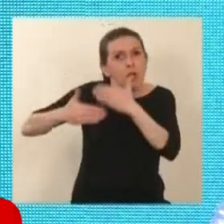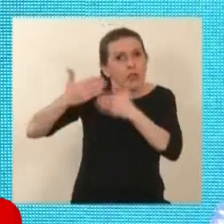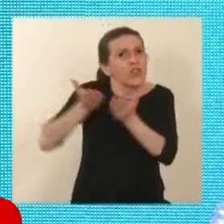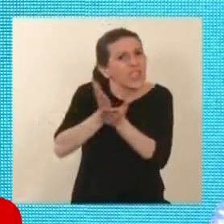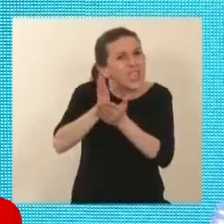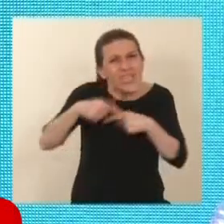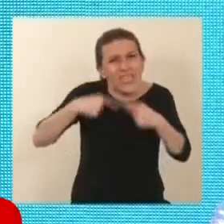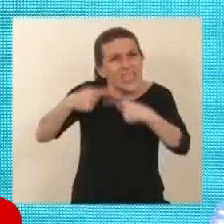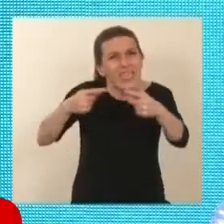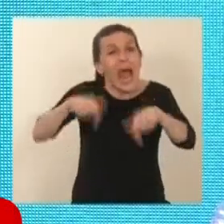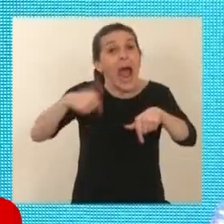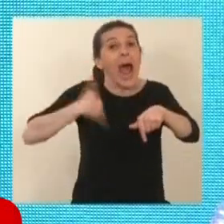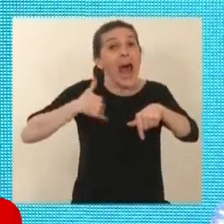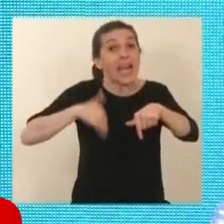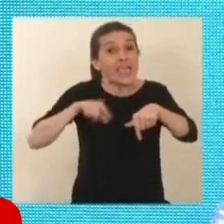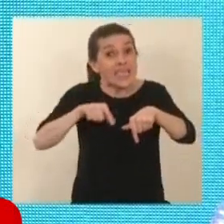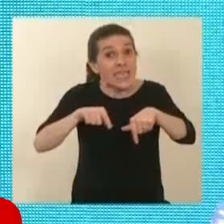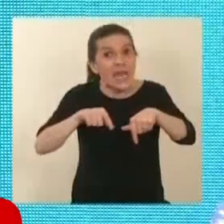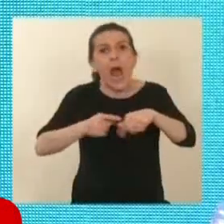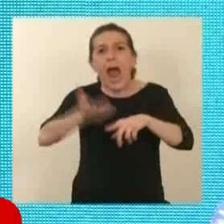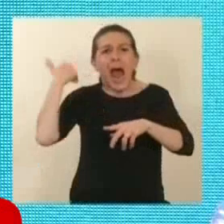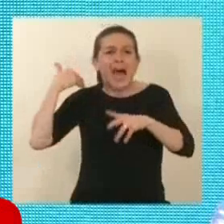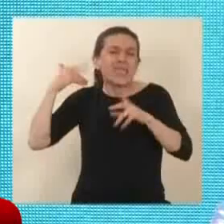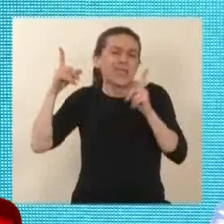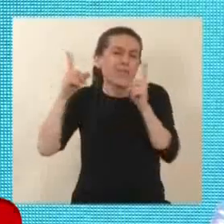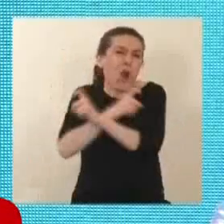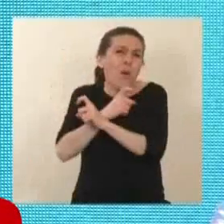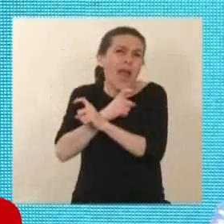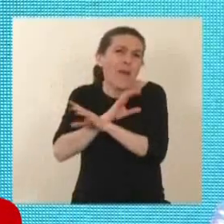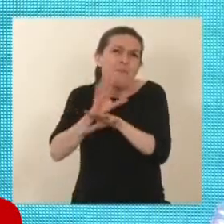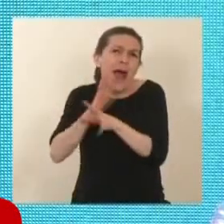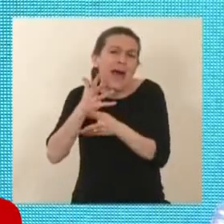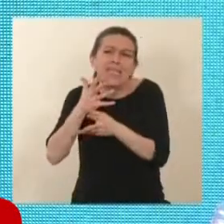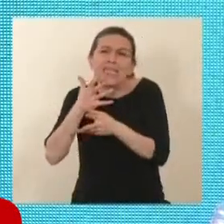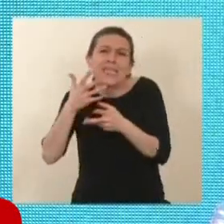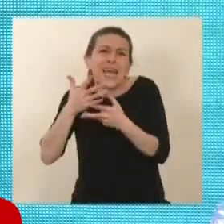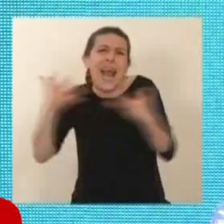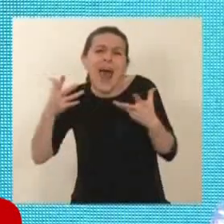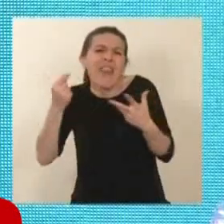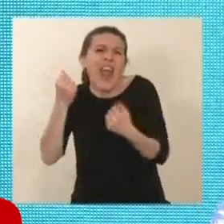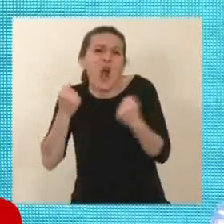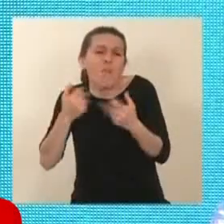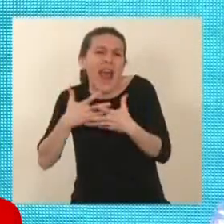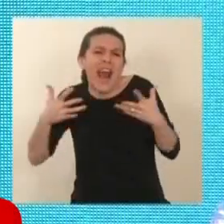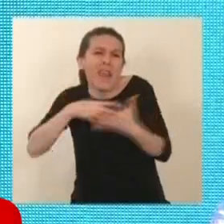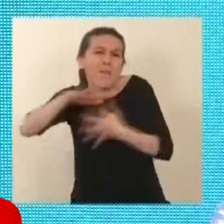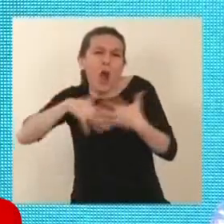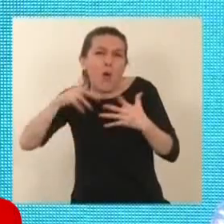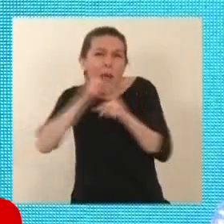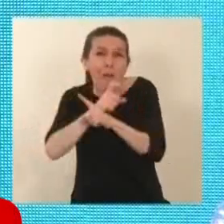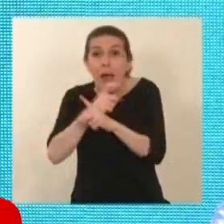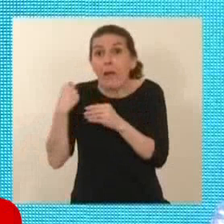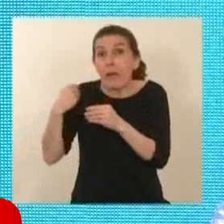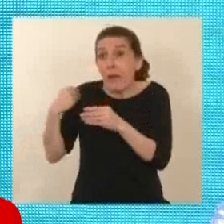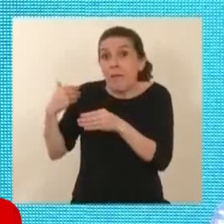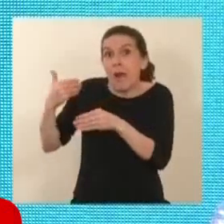sigue. ¿Sí? Argentina, tras que tenía una crisis macroeconómica profunda, nos pasó lo que le pasó a todo el mundo, que es que llegó la